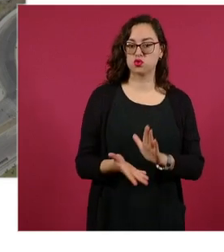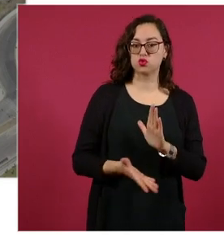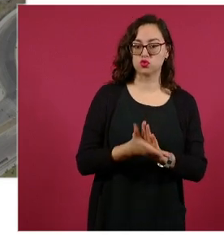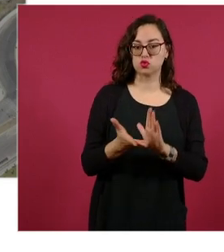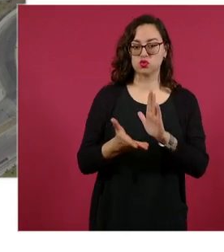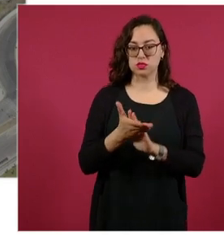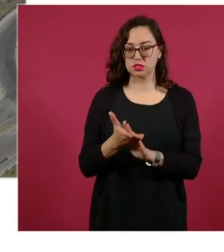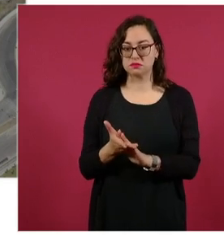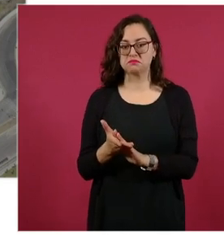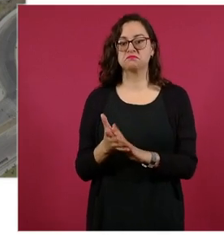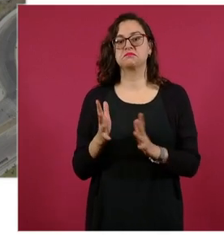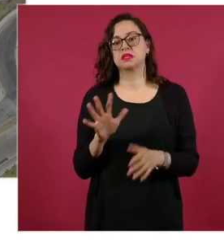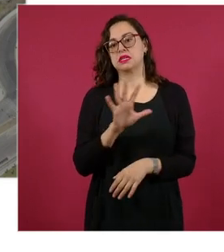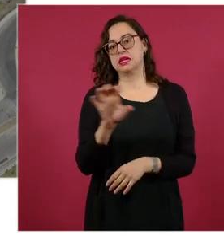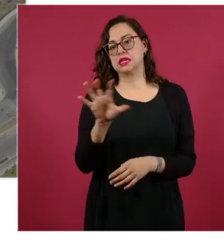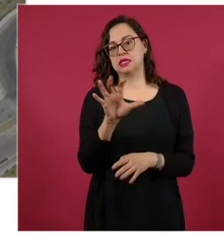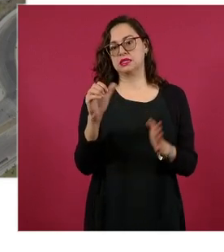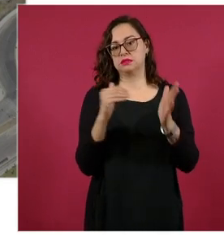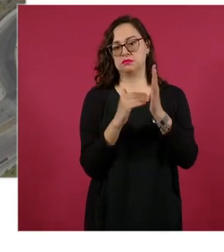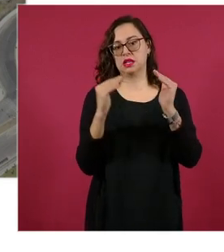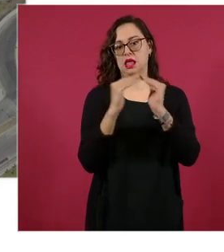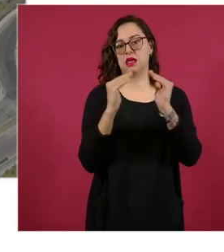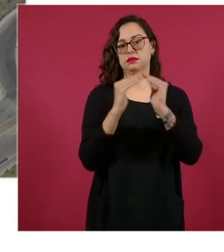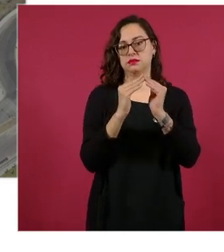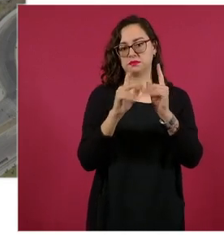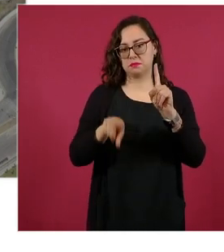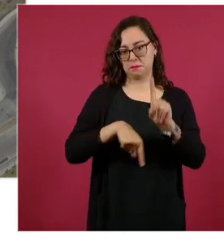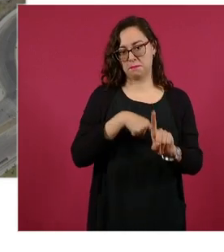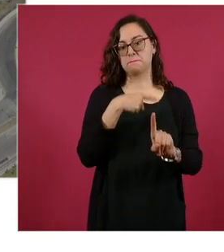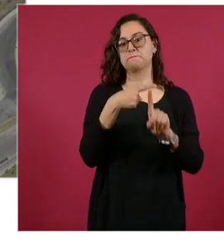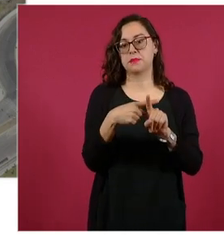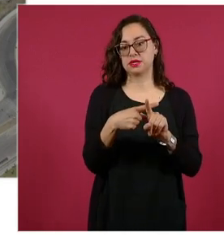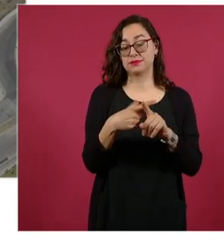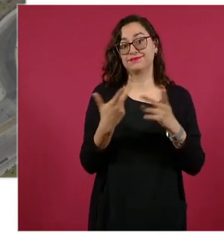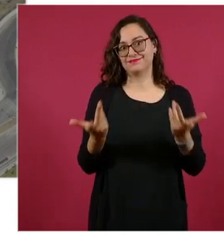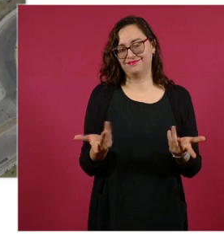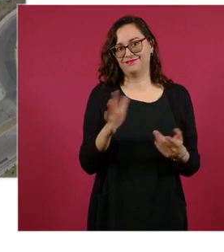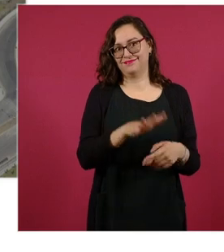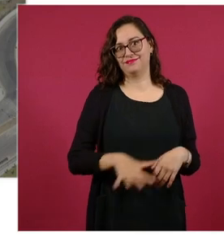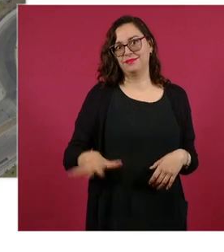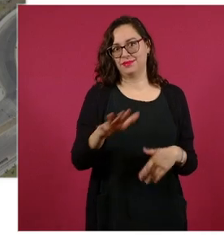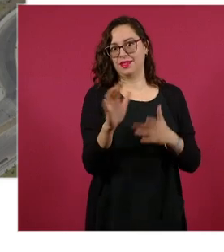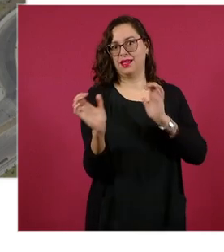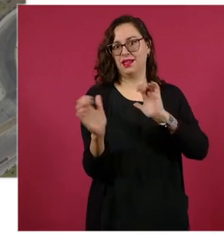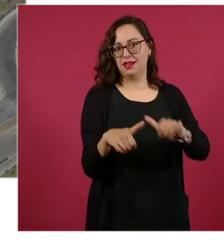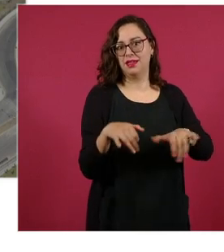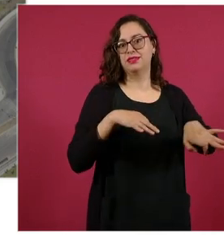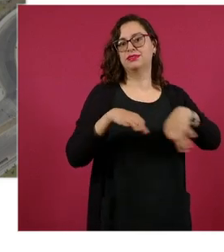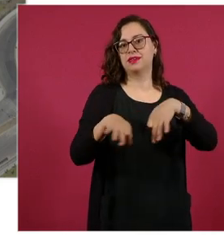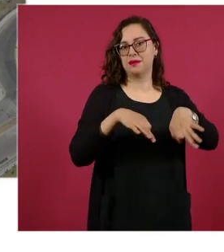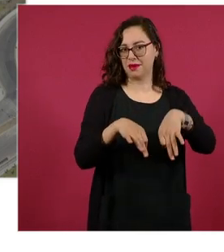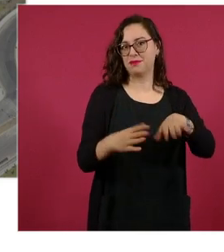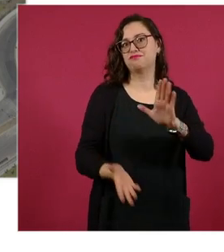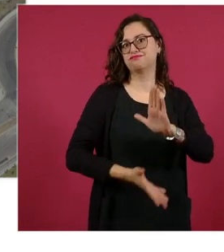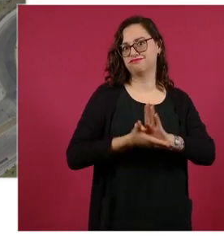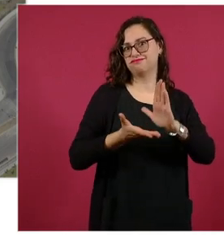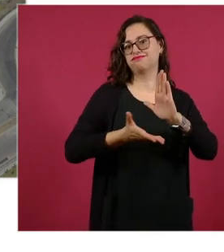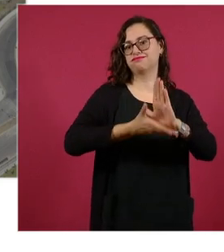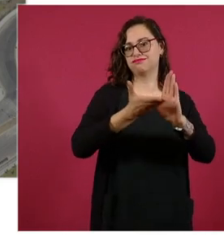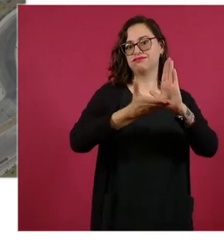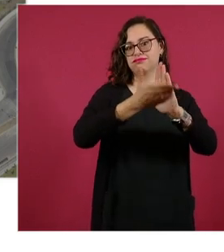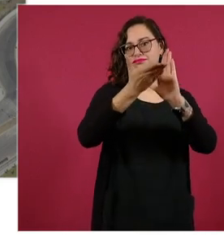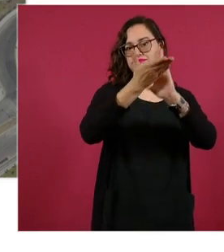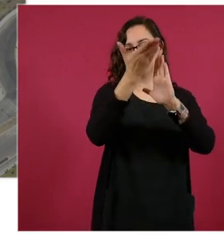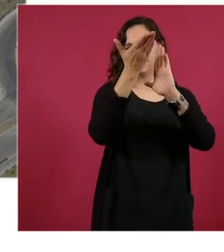al menos 500 mil viviendas adicionales y generar empleos en zonas diversas del país y zonas que requieren vivienda